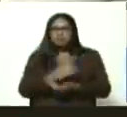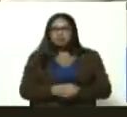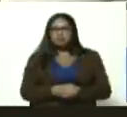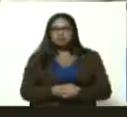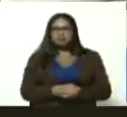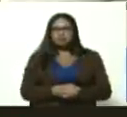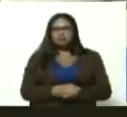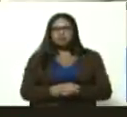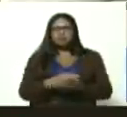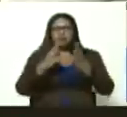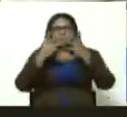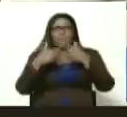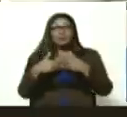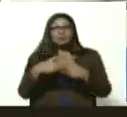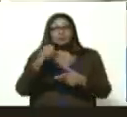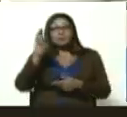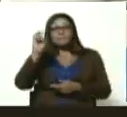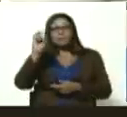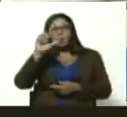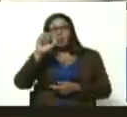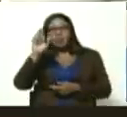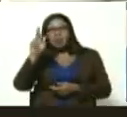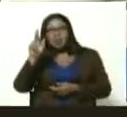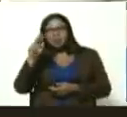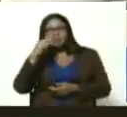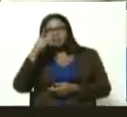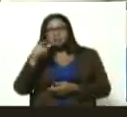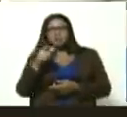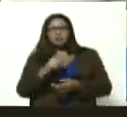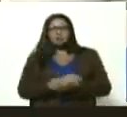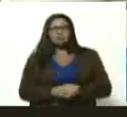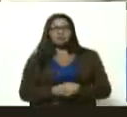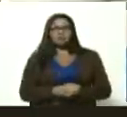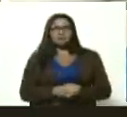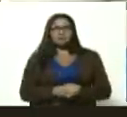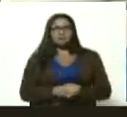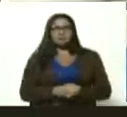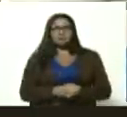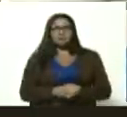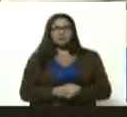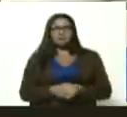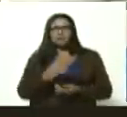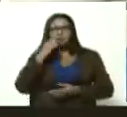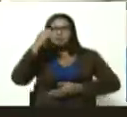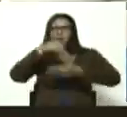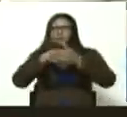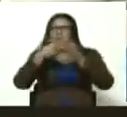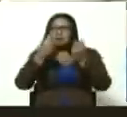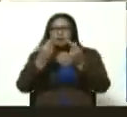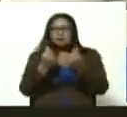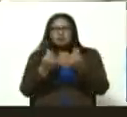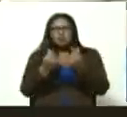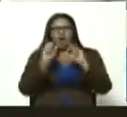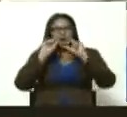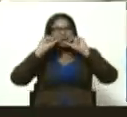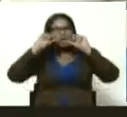de la empresa polar y el señor lorenzo mendoza que le quiere imponer un precio